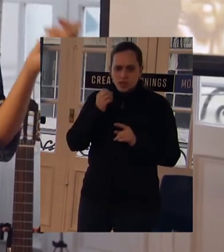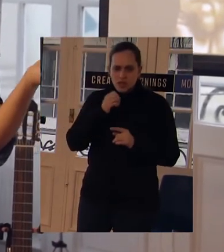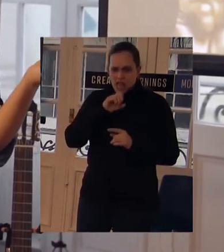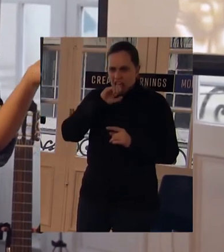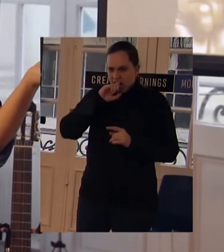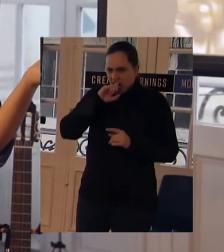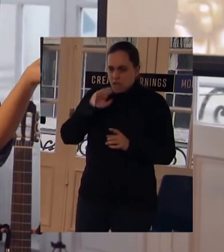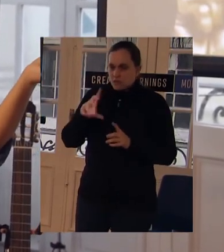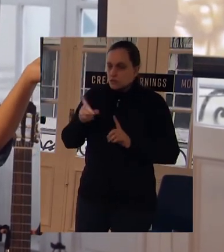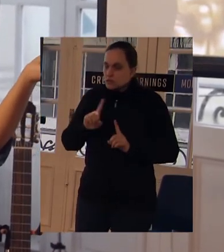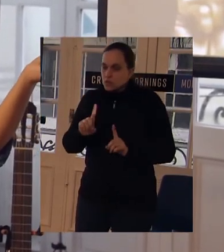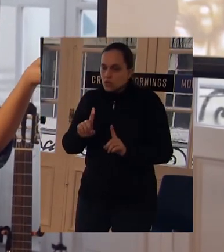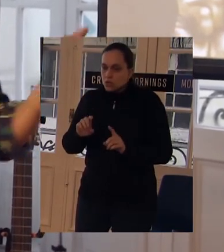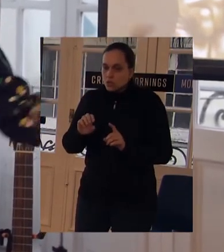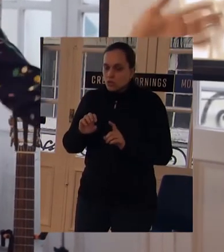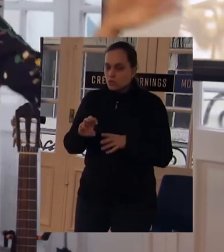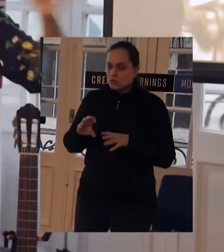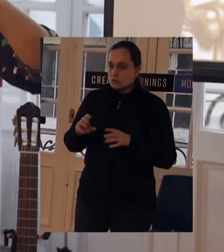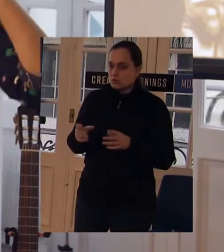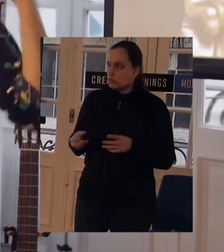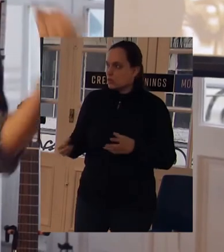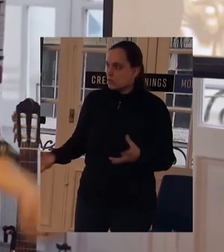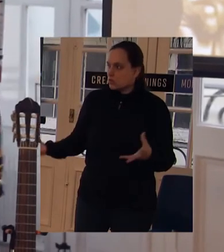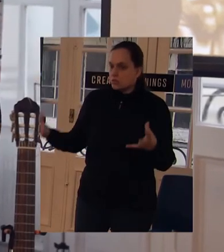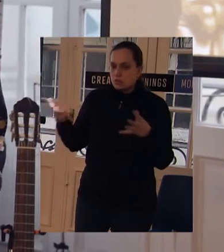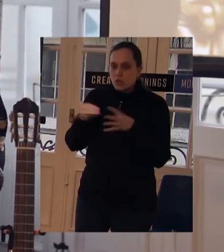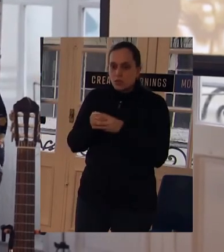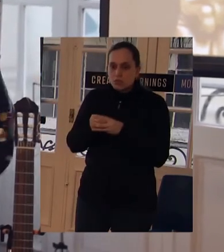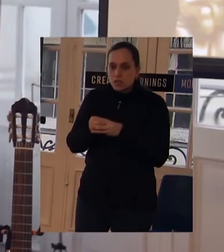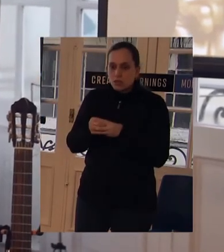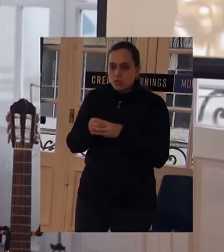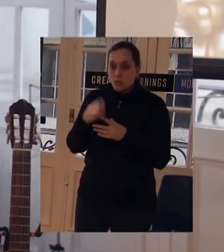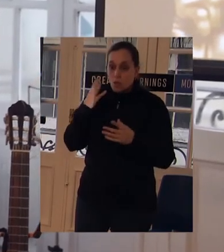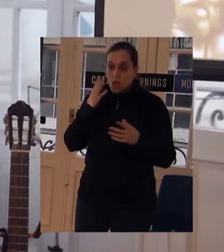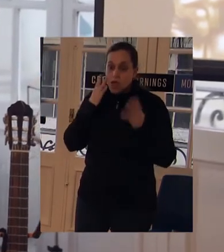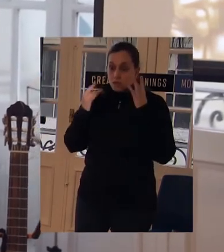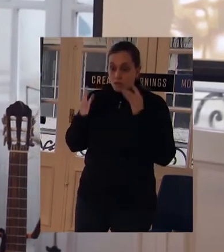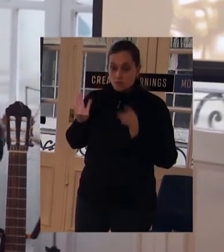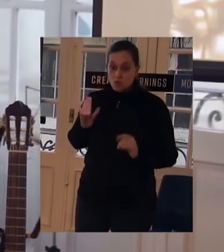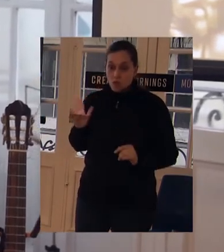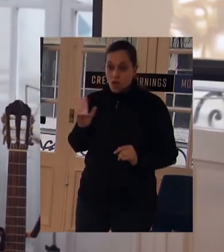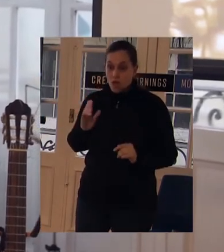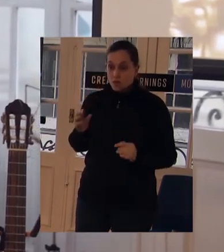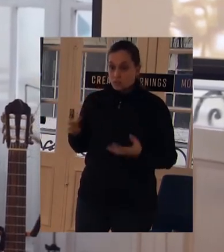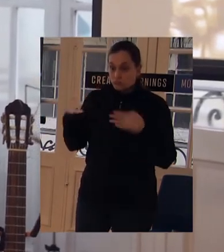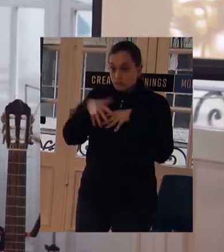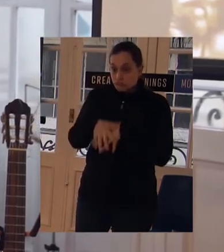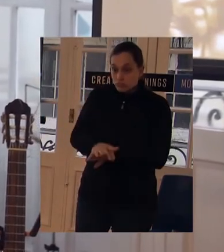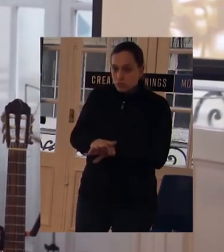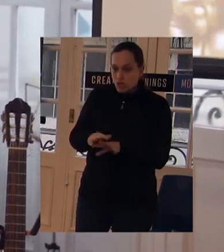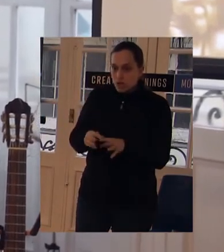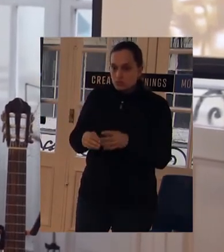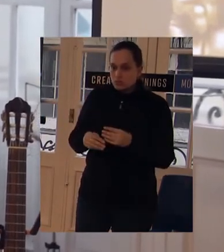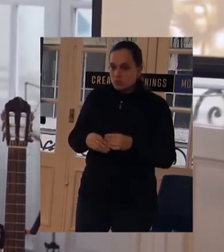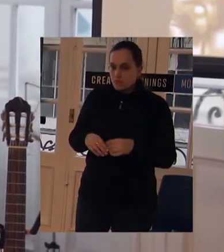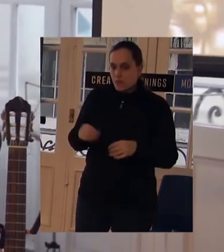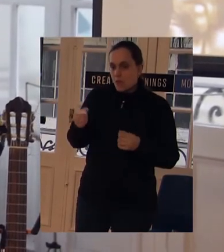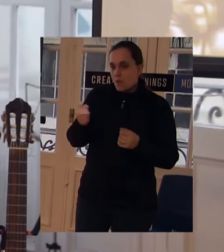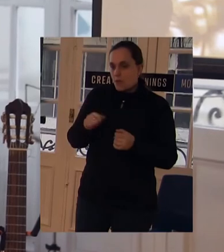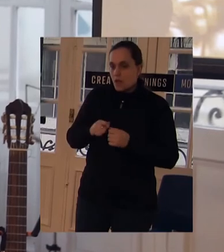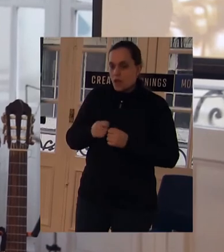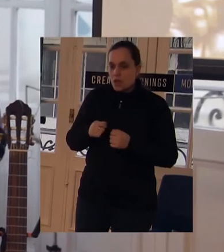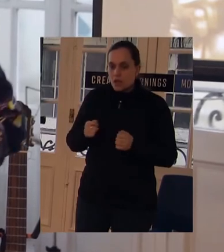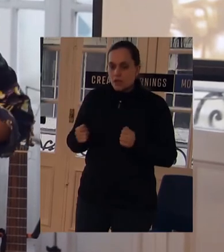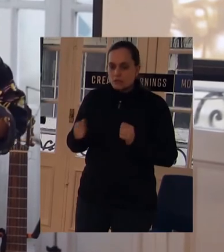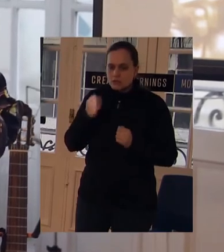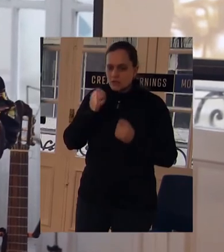Noe decide juntar mujeres artistas junto a otra genia de Paysandú, una